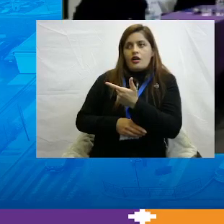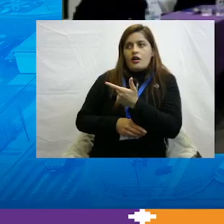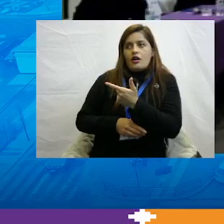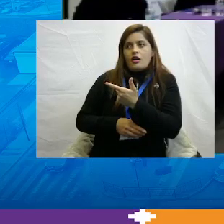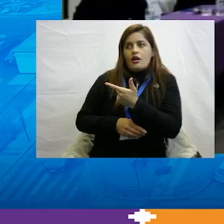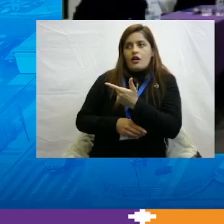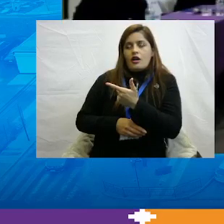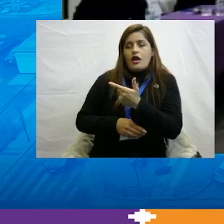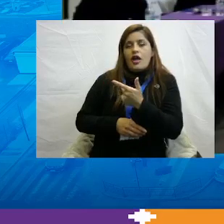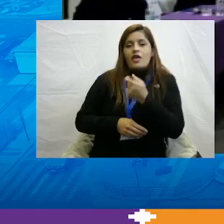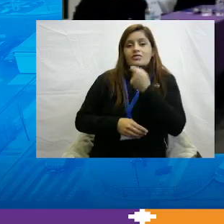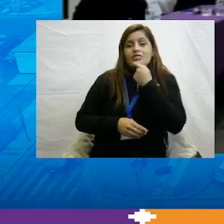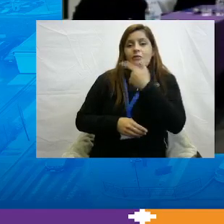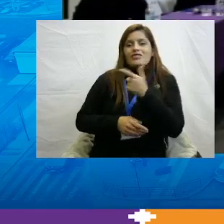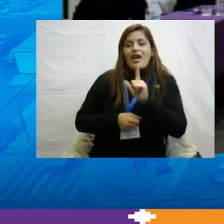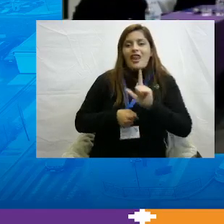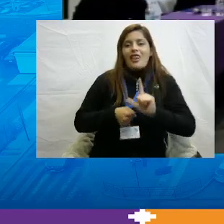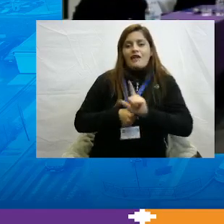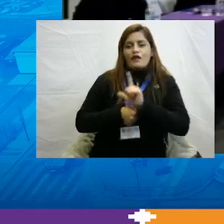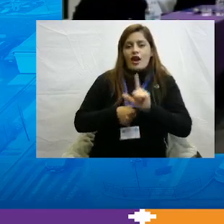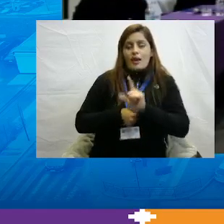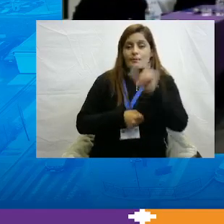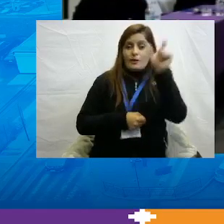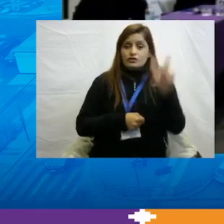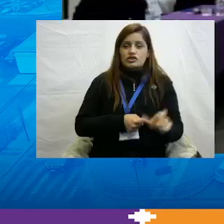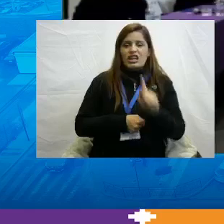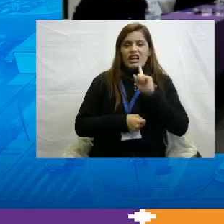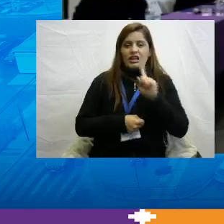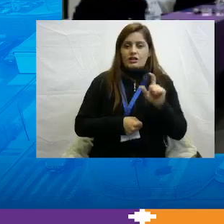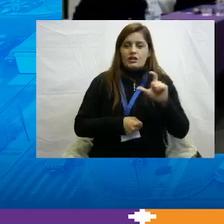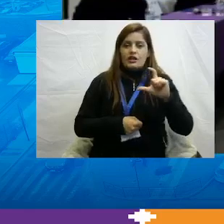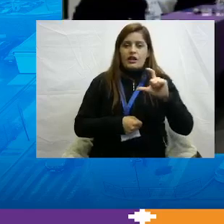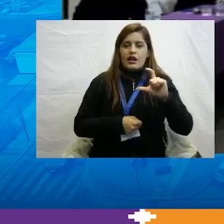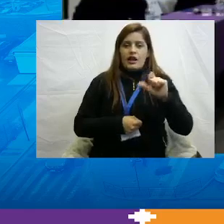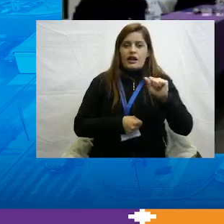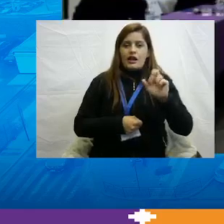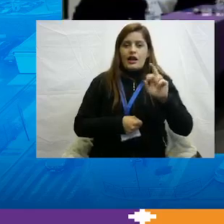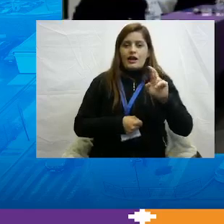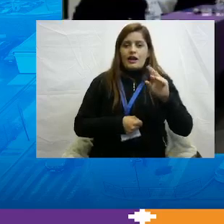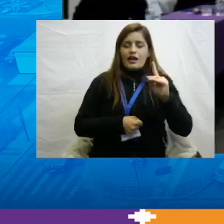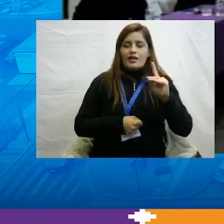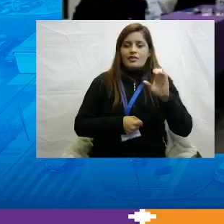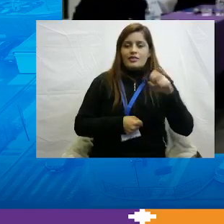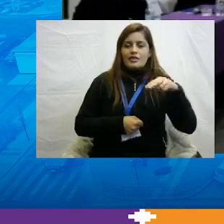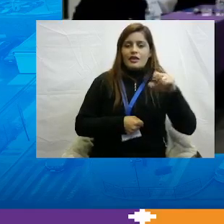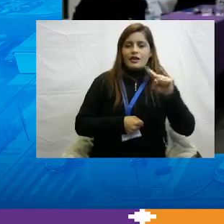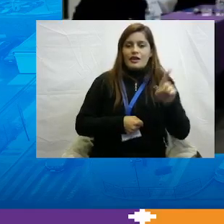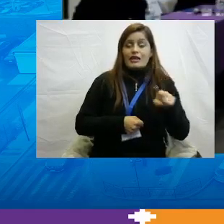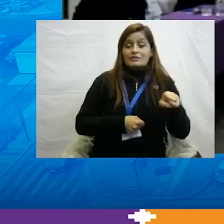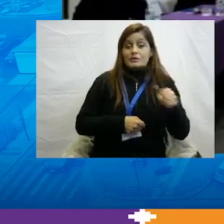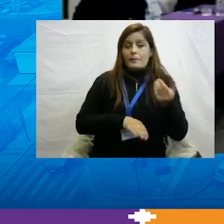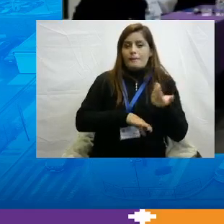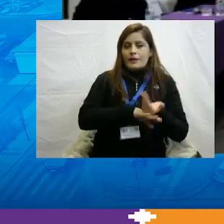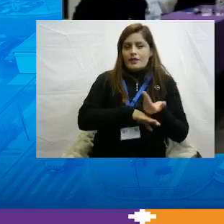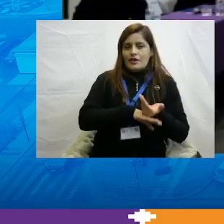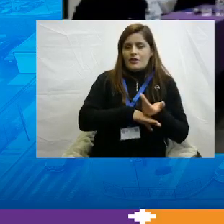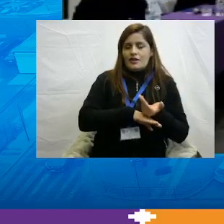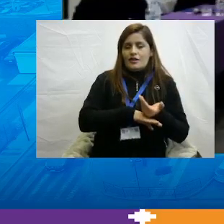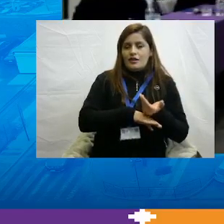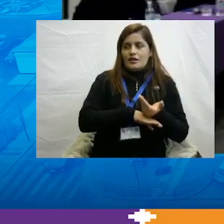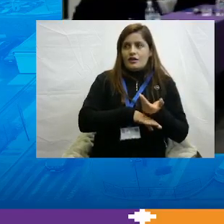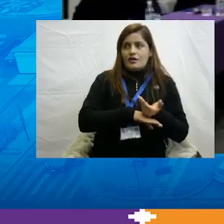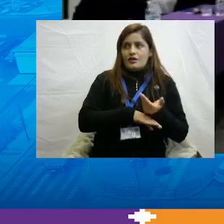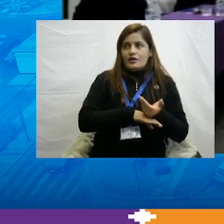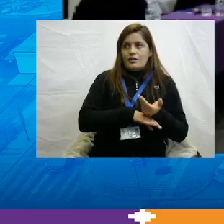por una demanda laboral respecto al funcionario José de Cárdenas. En este sentido, lo que solicita es